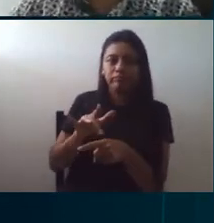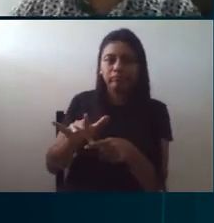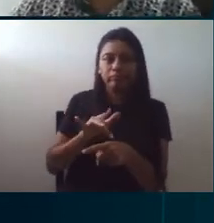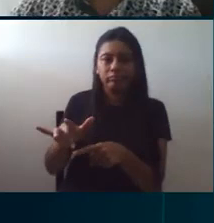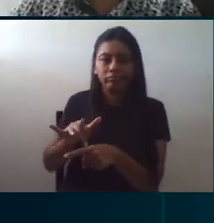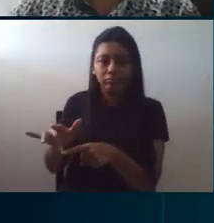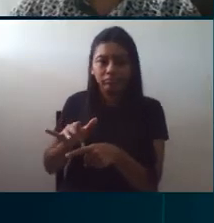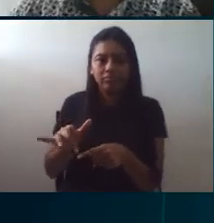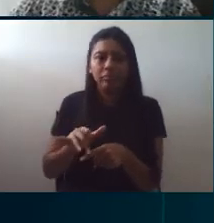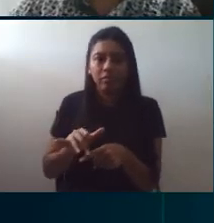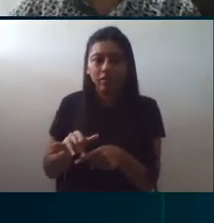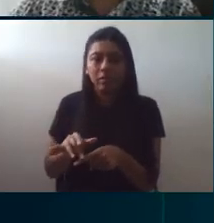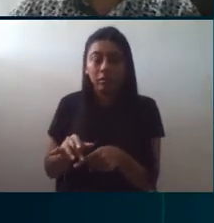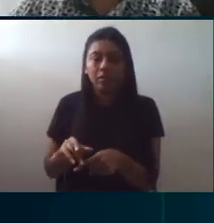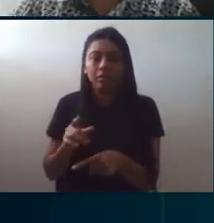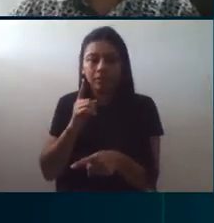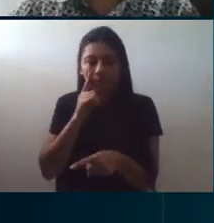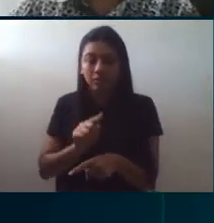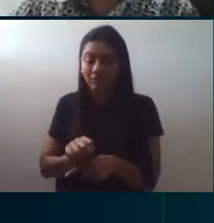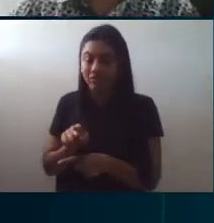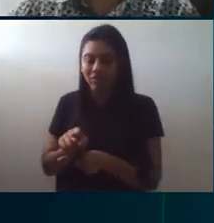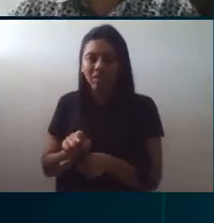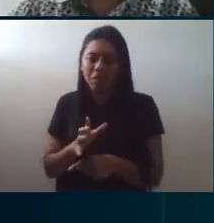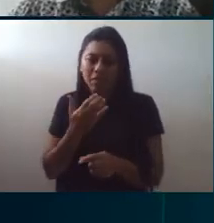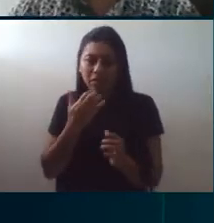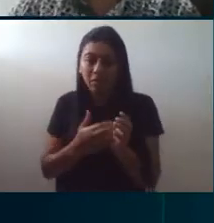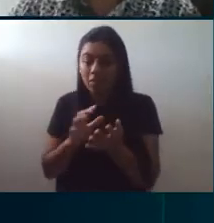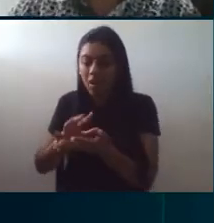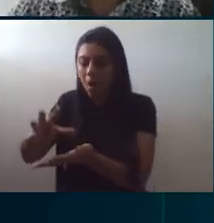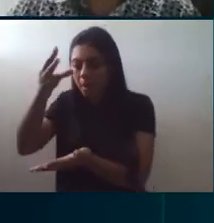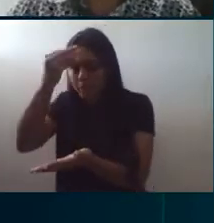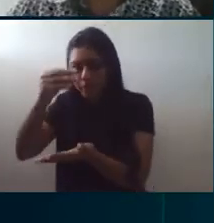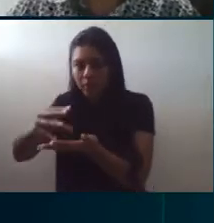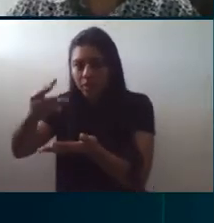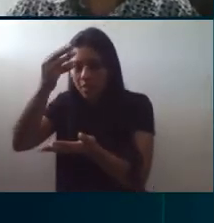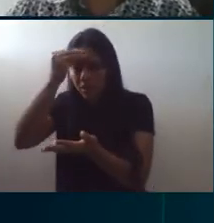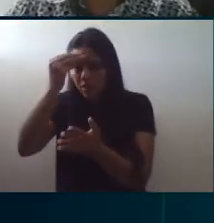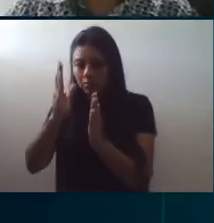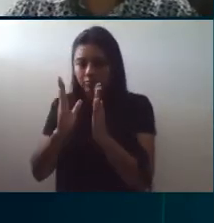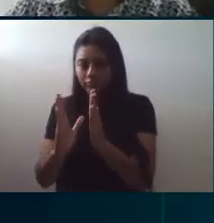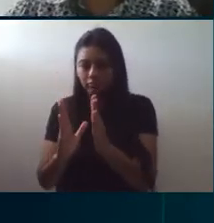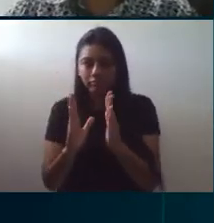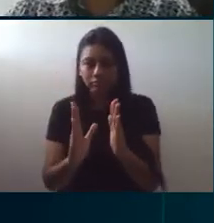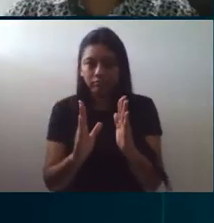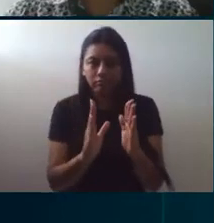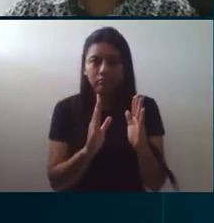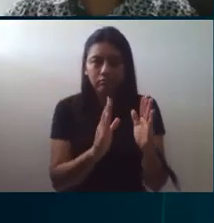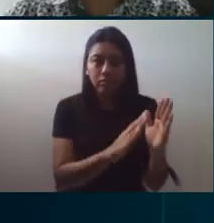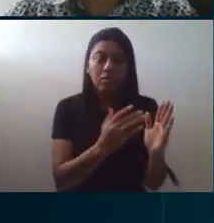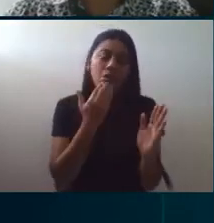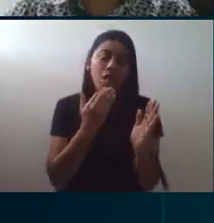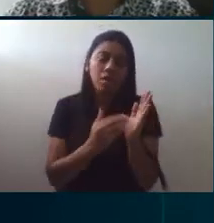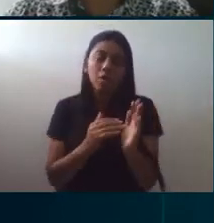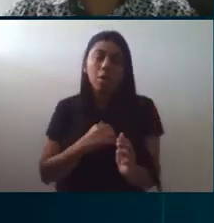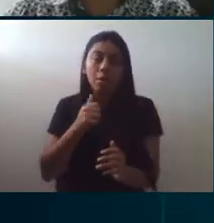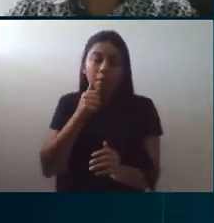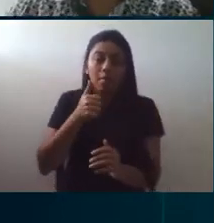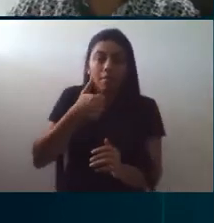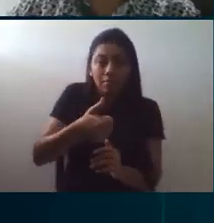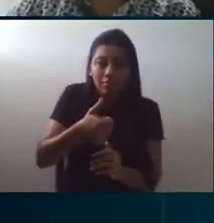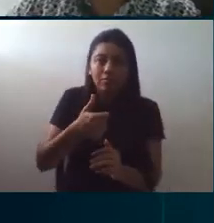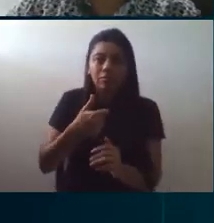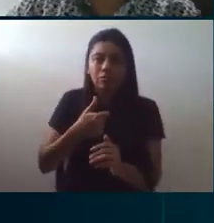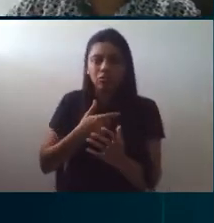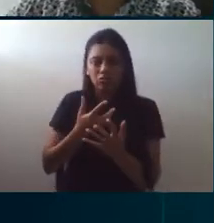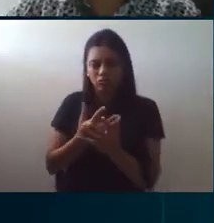la lección aprendida y su categoría. ¿Listo? Es decir, que yo el día de mañana, bajo una lección aprendida, la pueda consignar